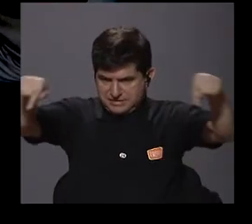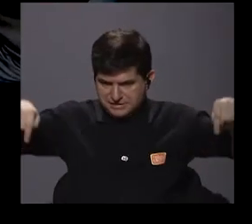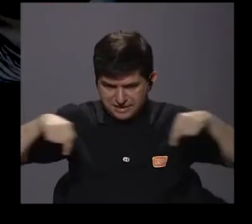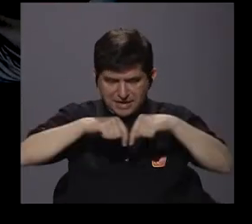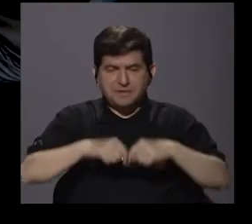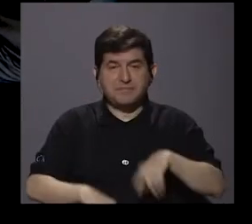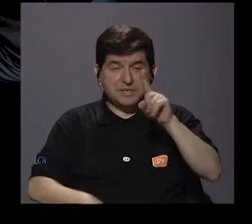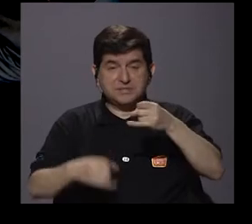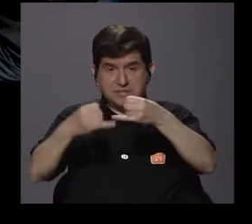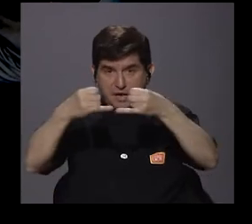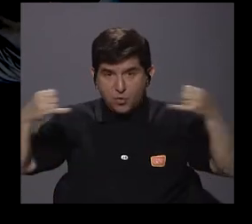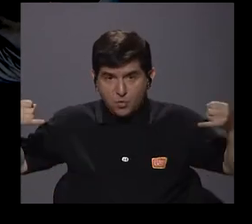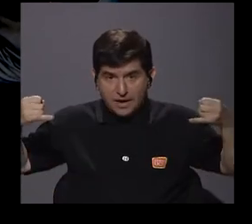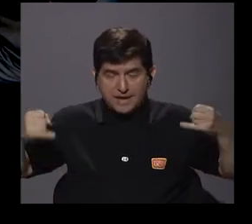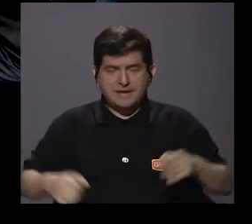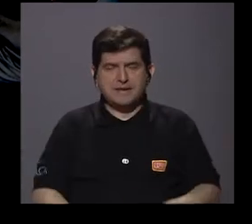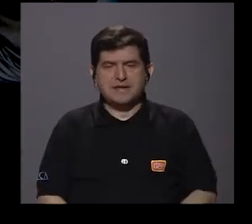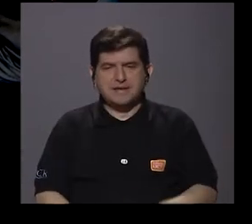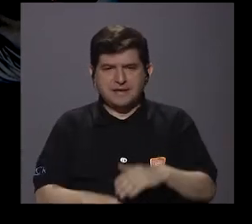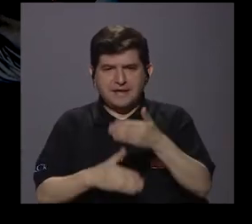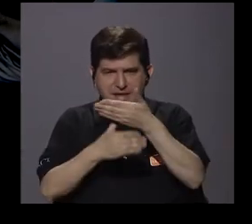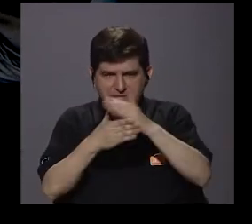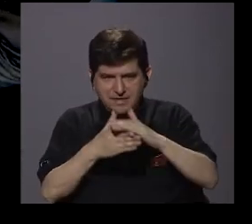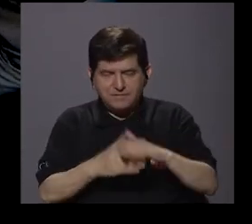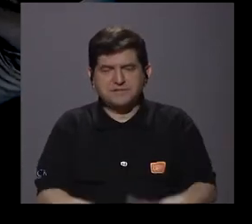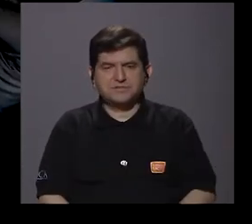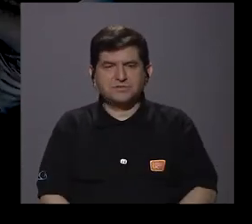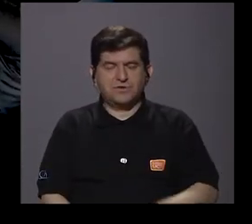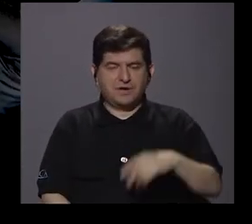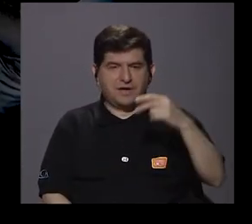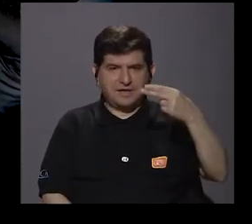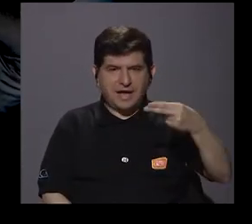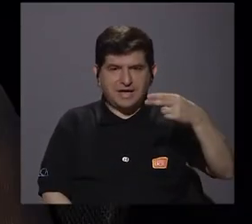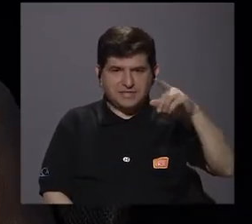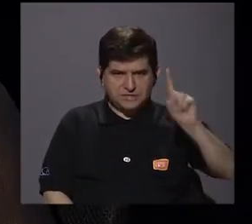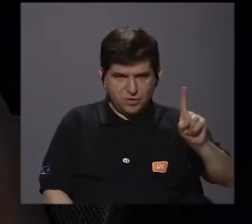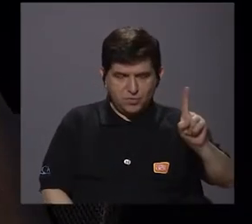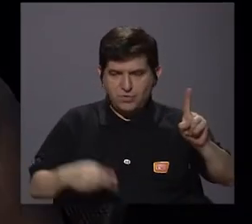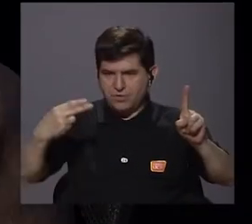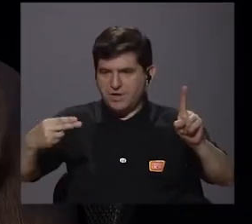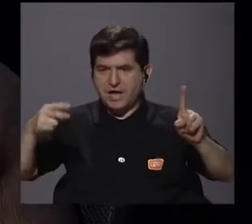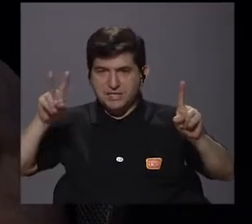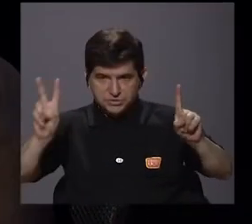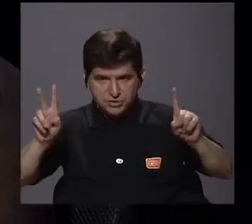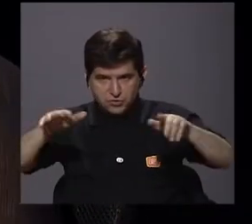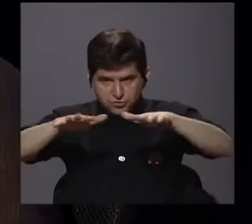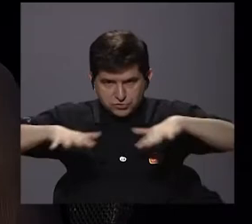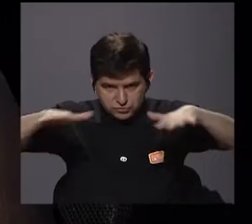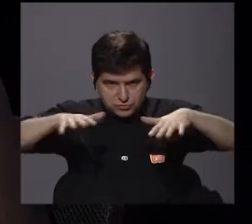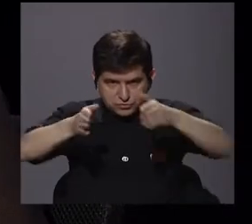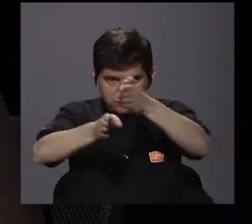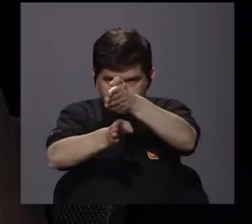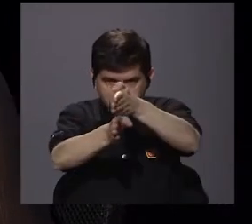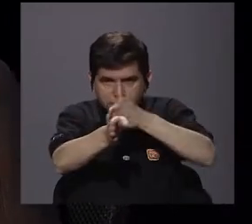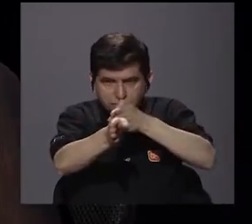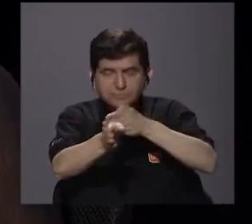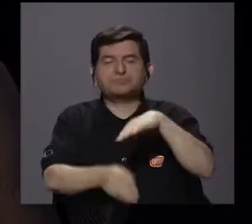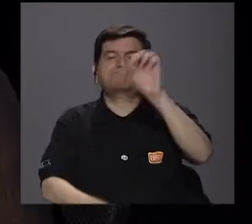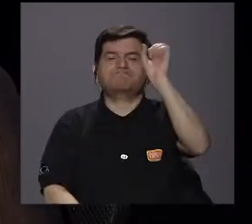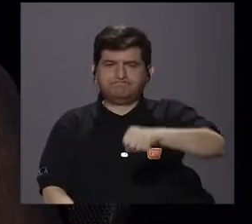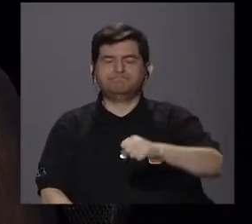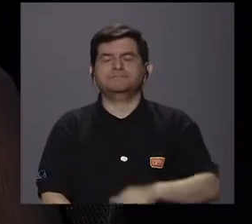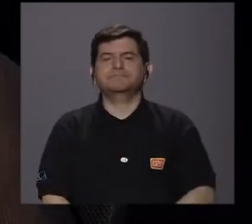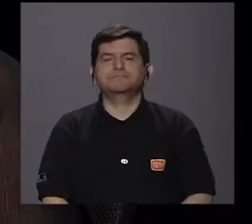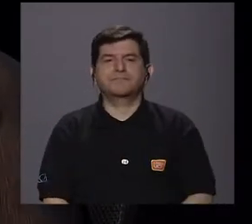invisible aquí donde hay un checkpoint y aquí hay un H1 y aquí hay un H2. Así, correcto, sería. Más o menos así. El día